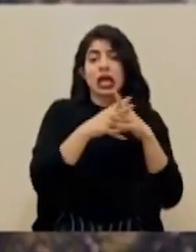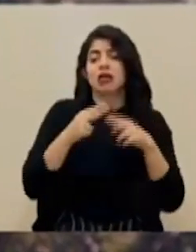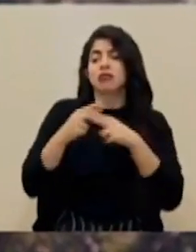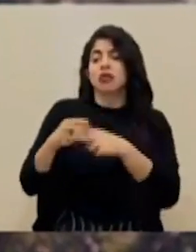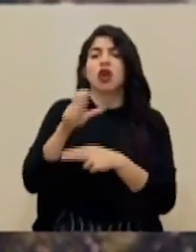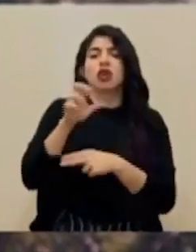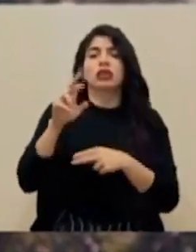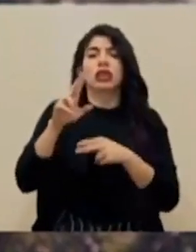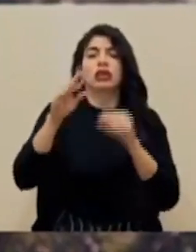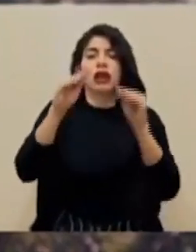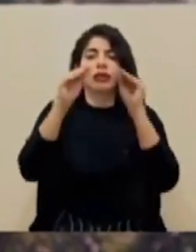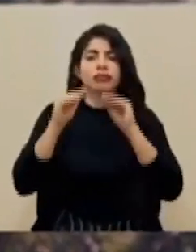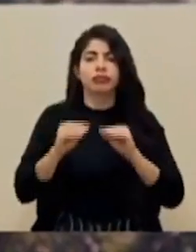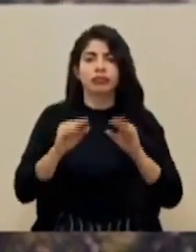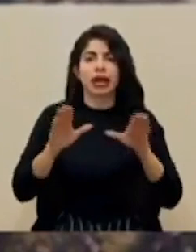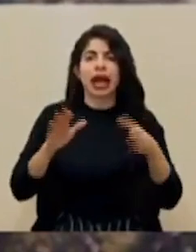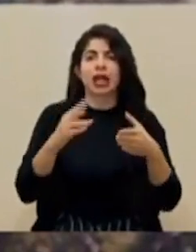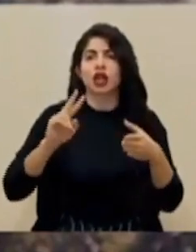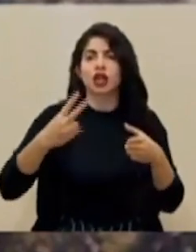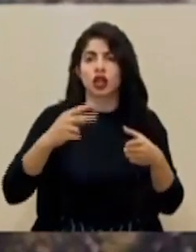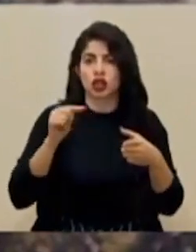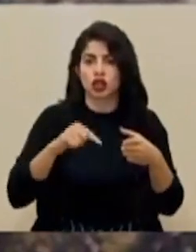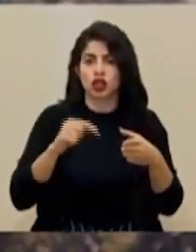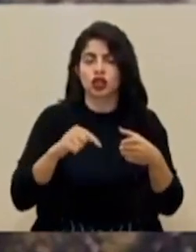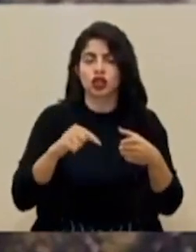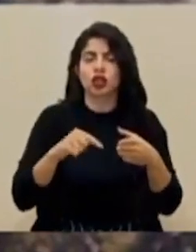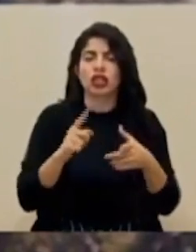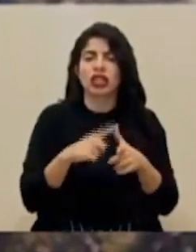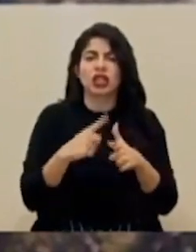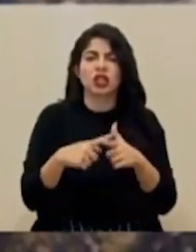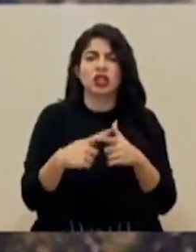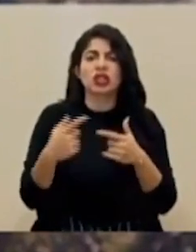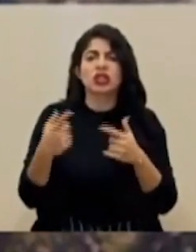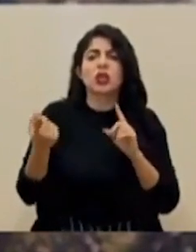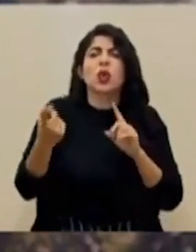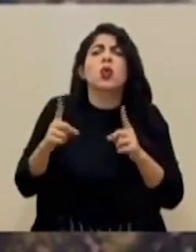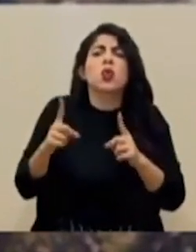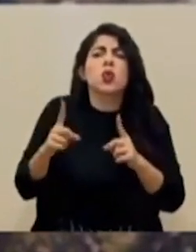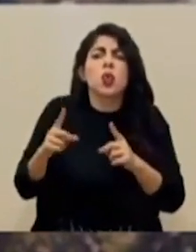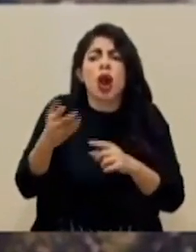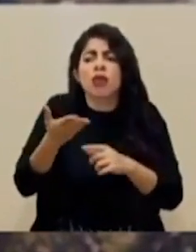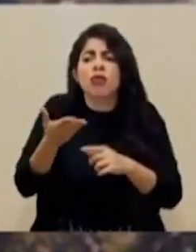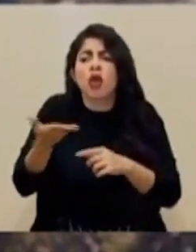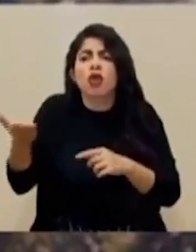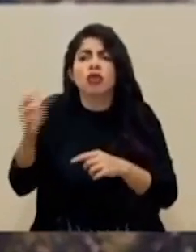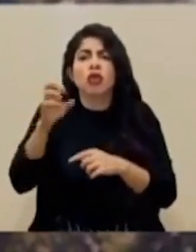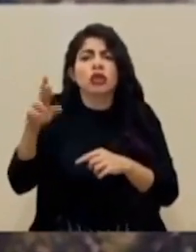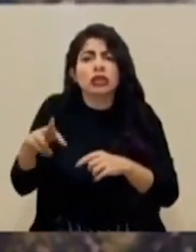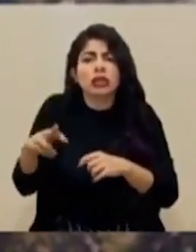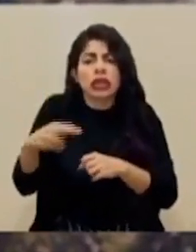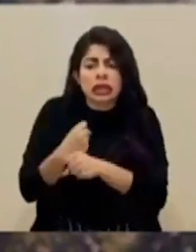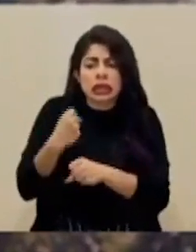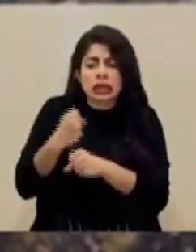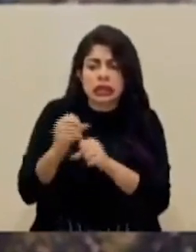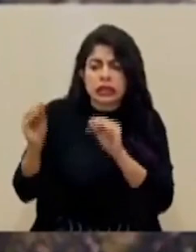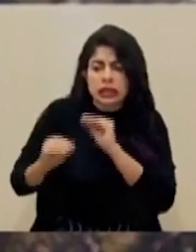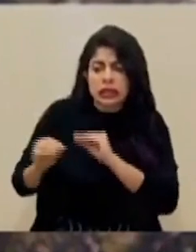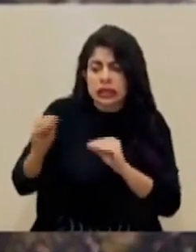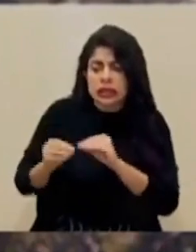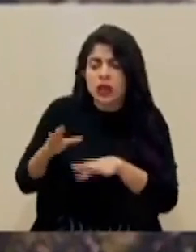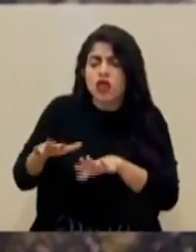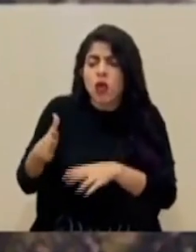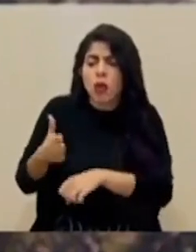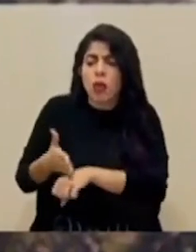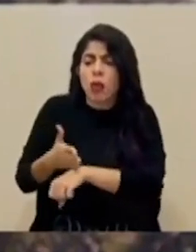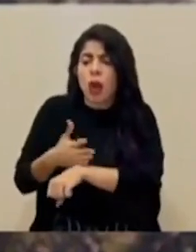de gestión, el resultado y las medidas aplicadas por parte del país para recuperar el nivel